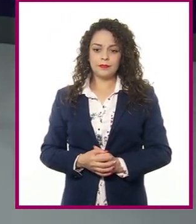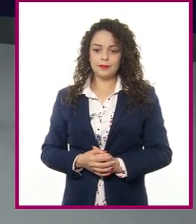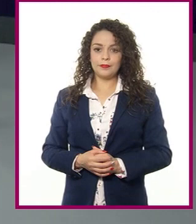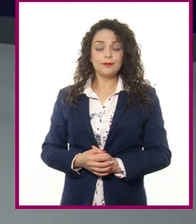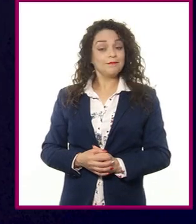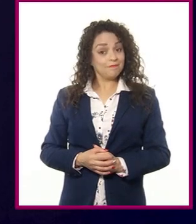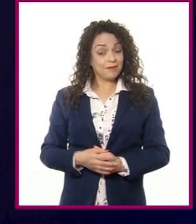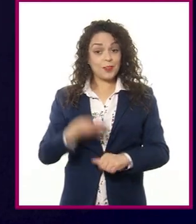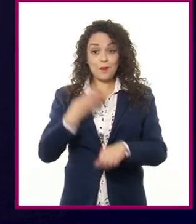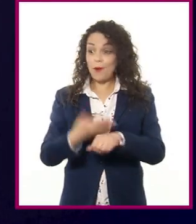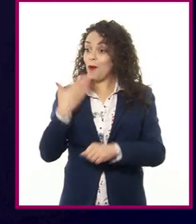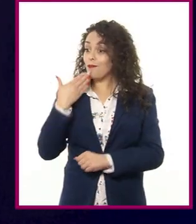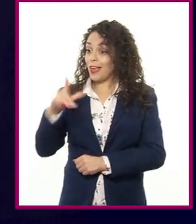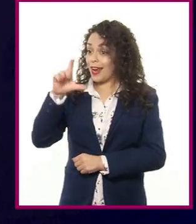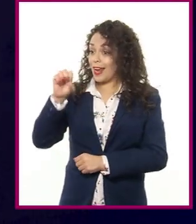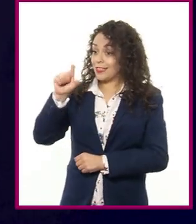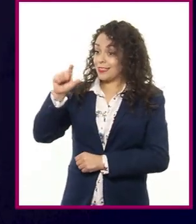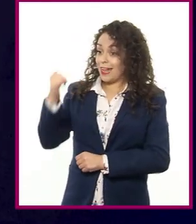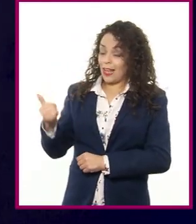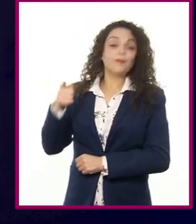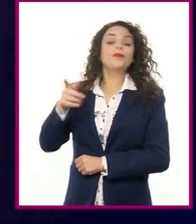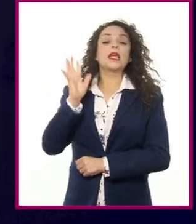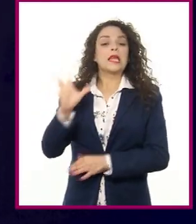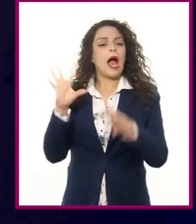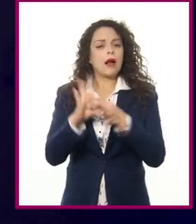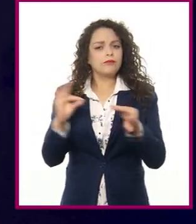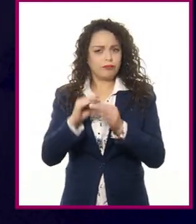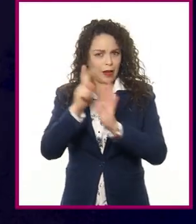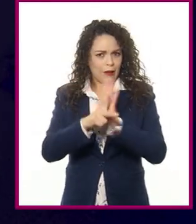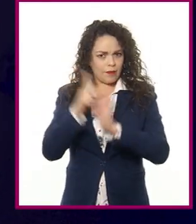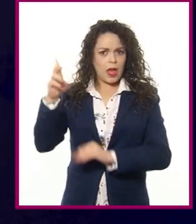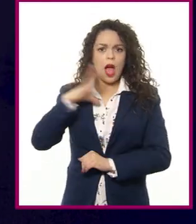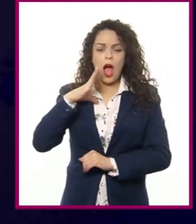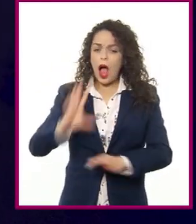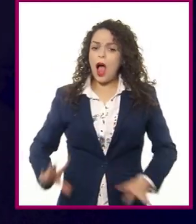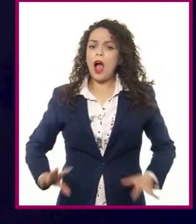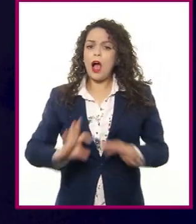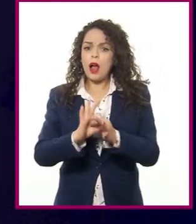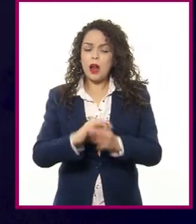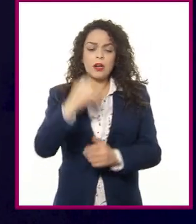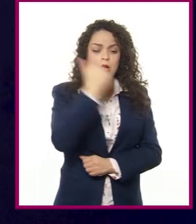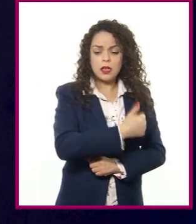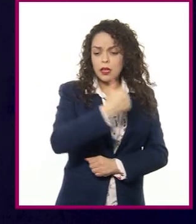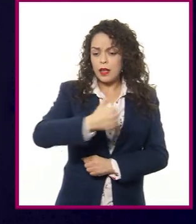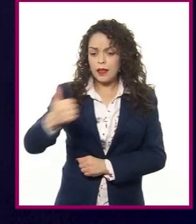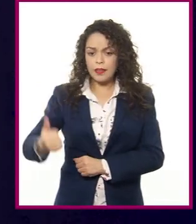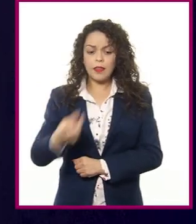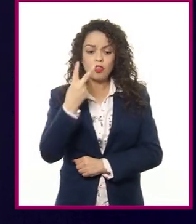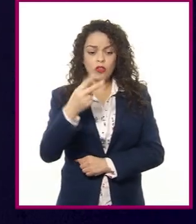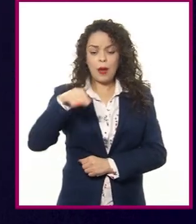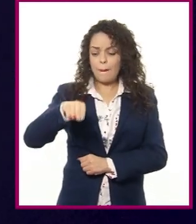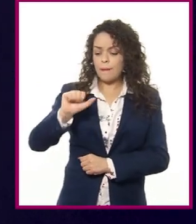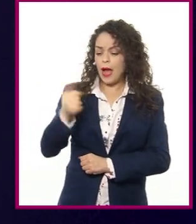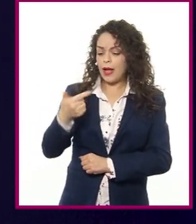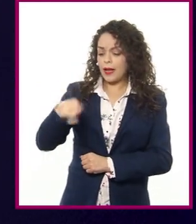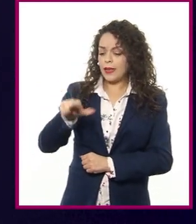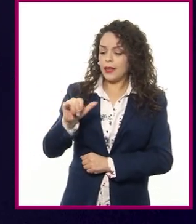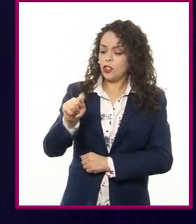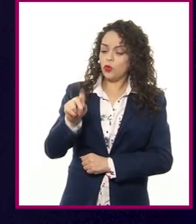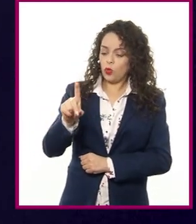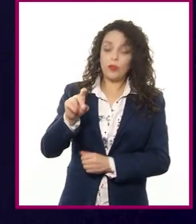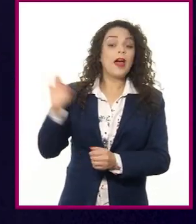¡Excelente, Leslie! Como se ha explicado, existen relaciones funcionales entre dos magnitudes. Si son lineales,